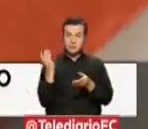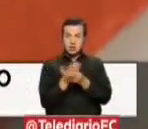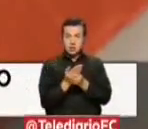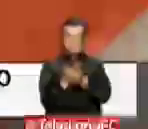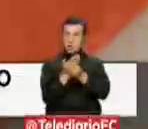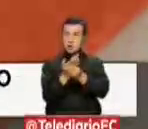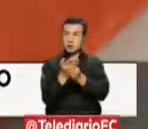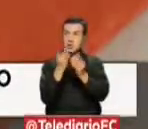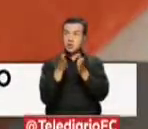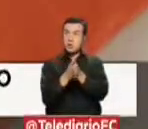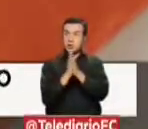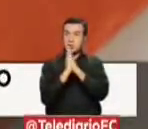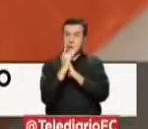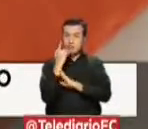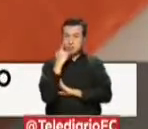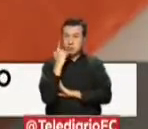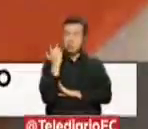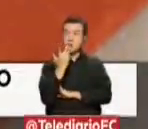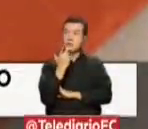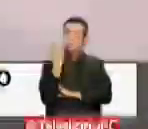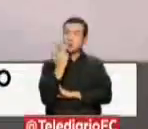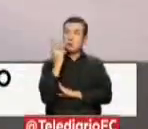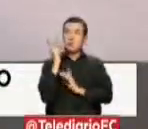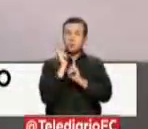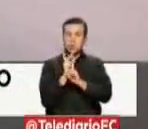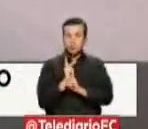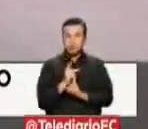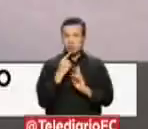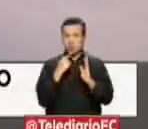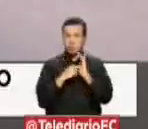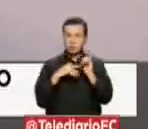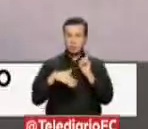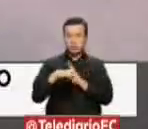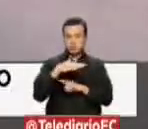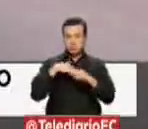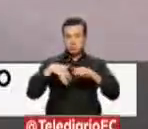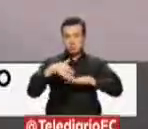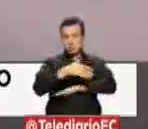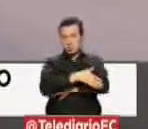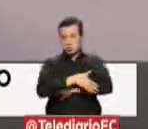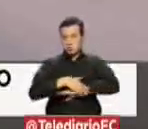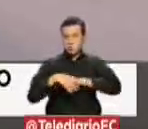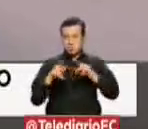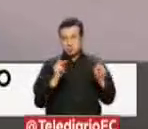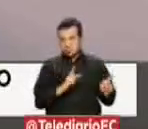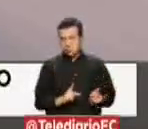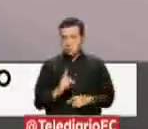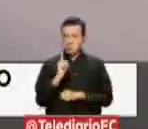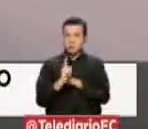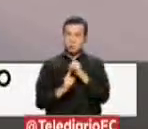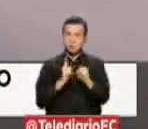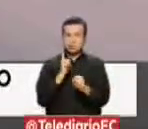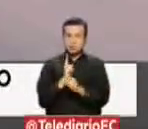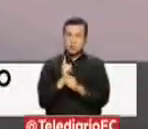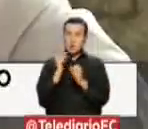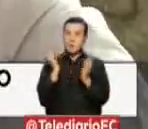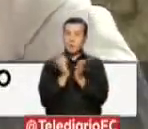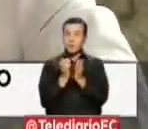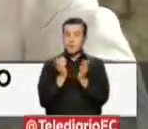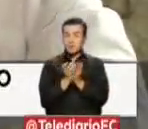al alcalde dar respuesta inmediata a aspectos como la situación de la vialidad, la planificación anual de obras y la